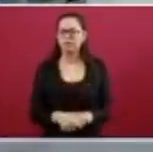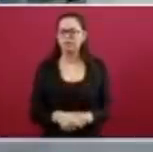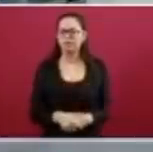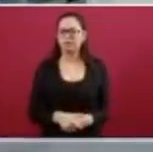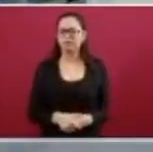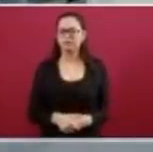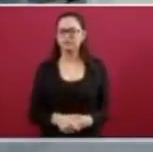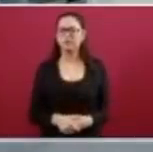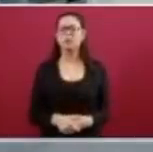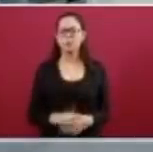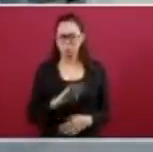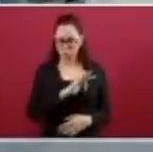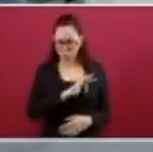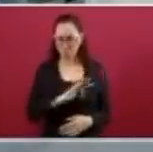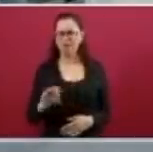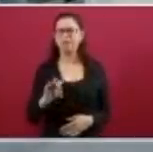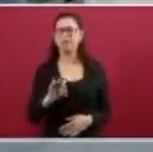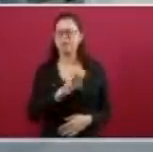¿Se puede?